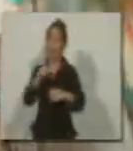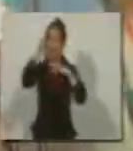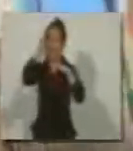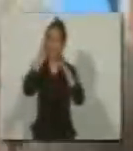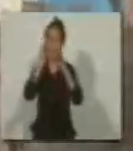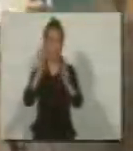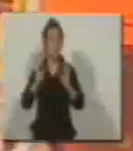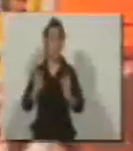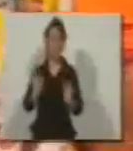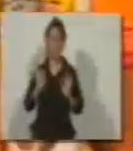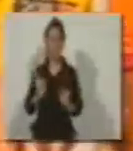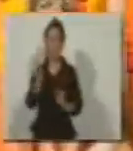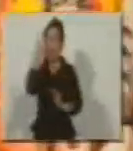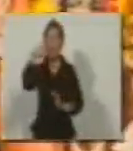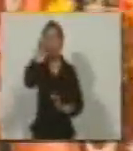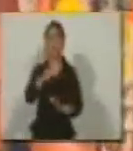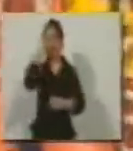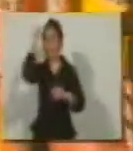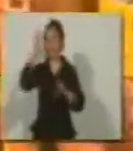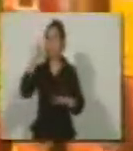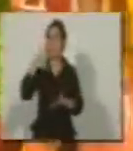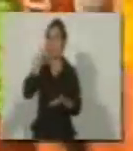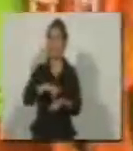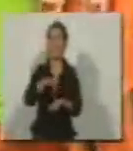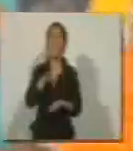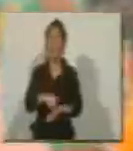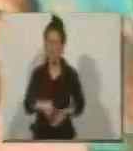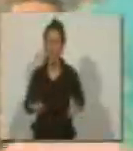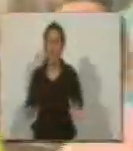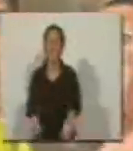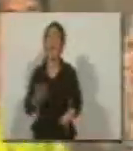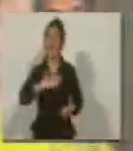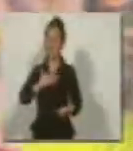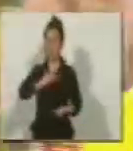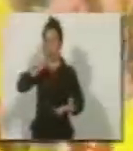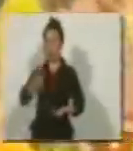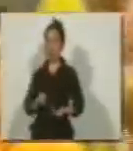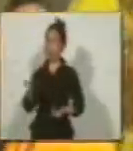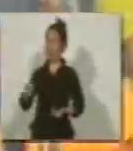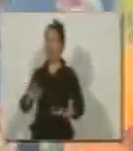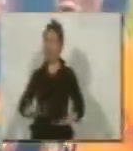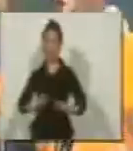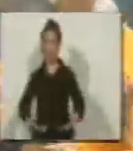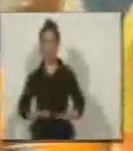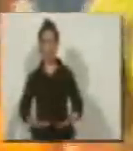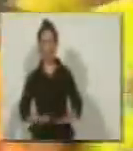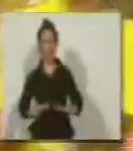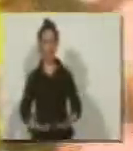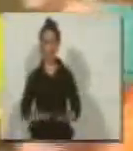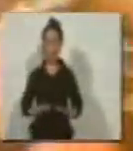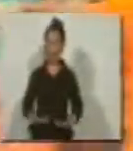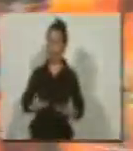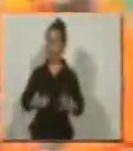atención. Número uno por fin ya llegó, con nuestra calle, con su par de huevos. Con su cartel nos